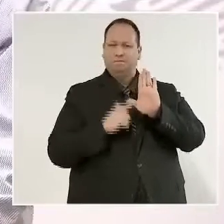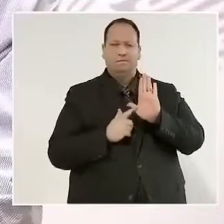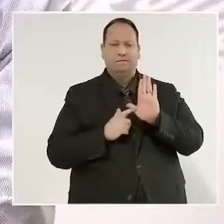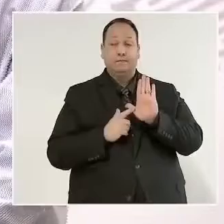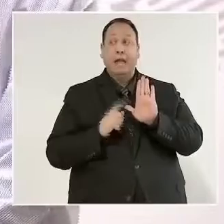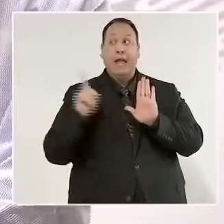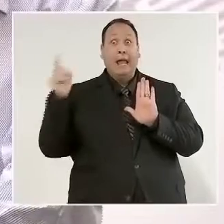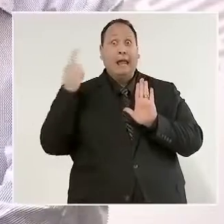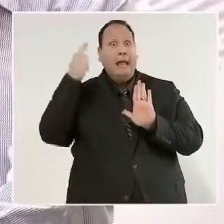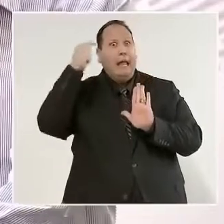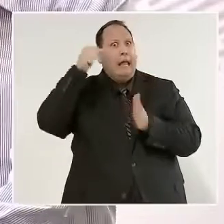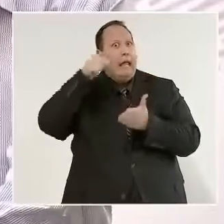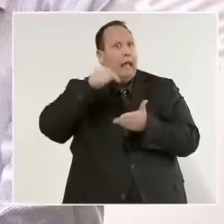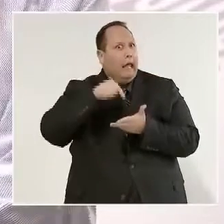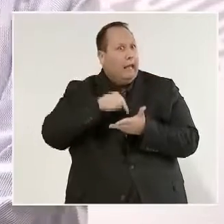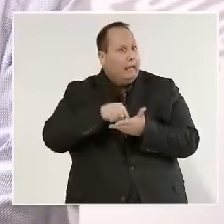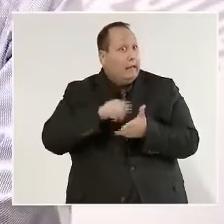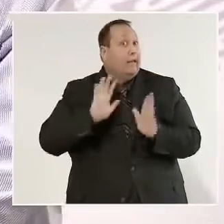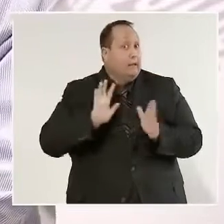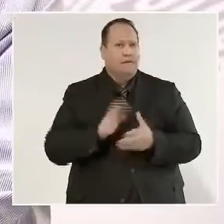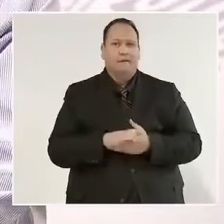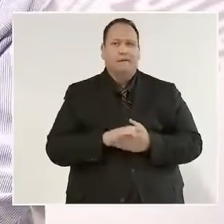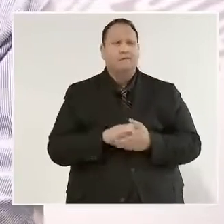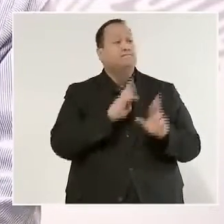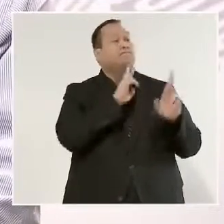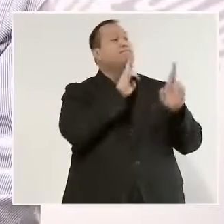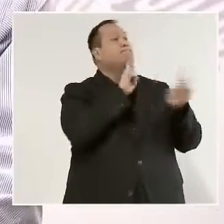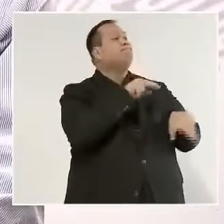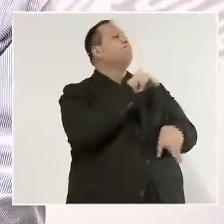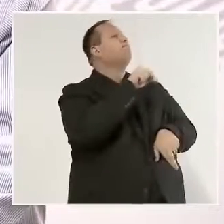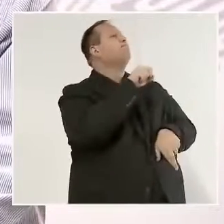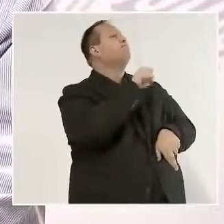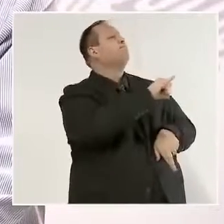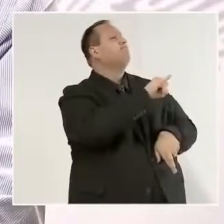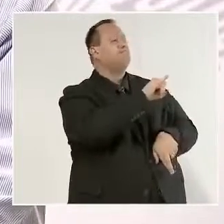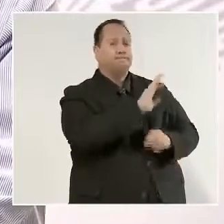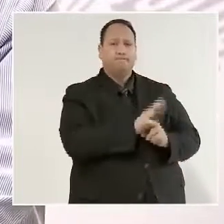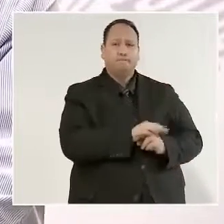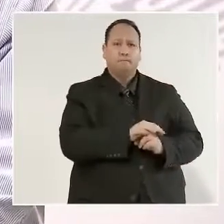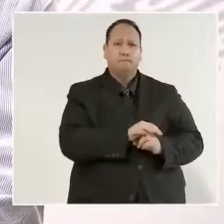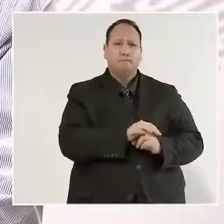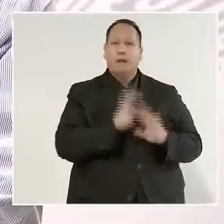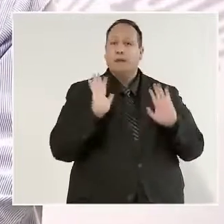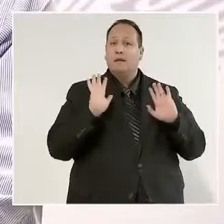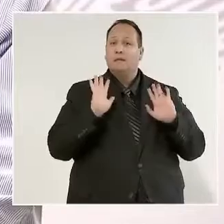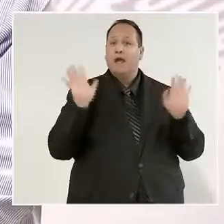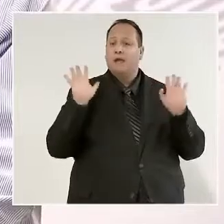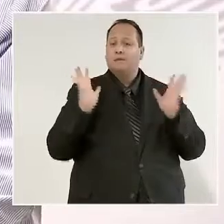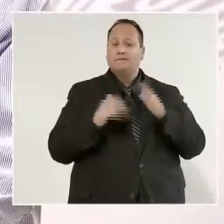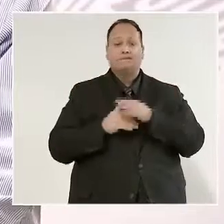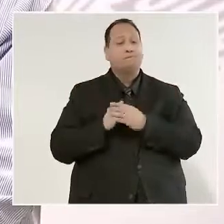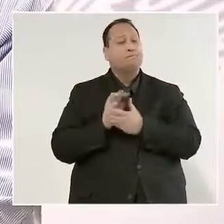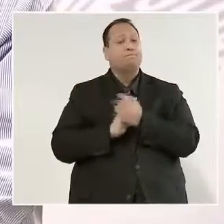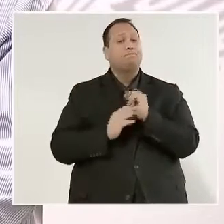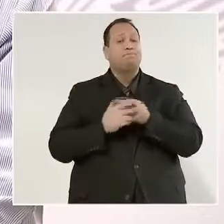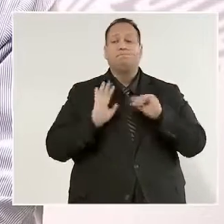pensó que contestando así, ya